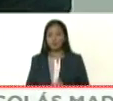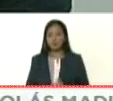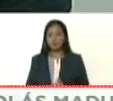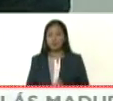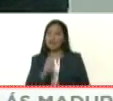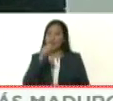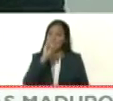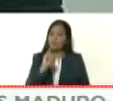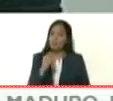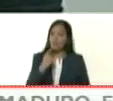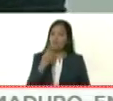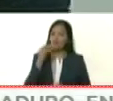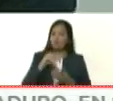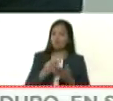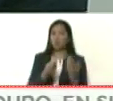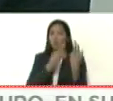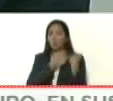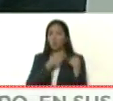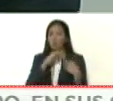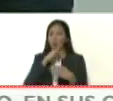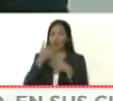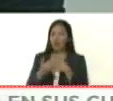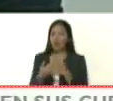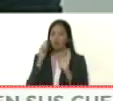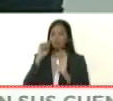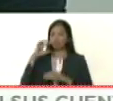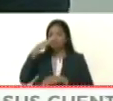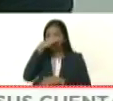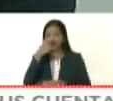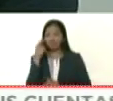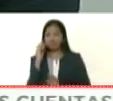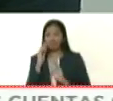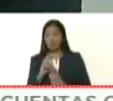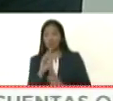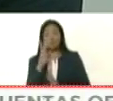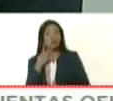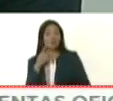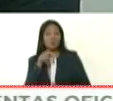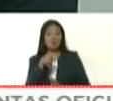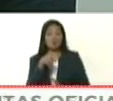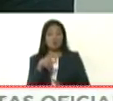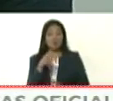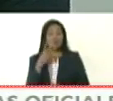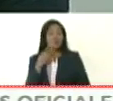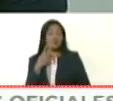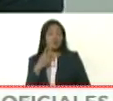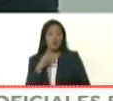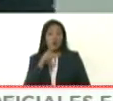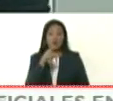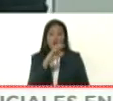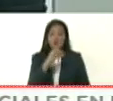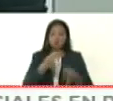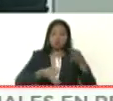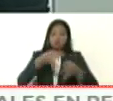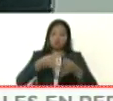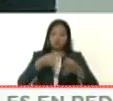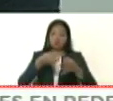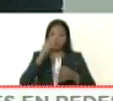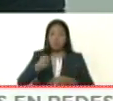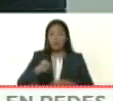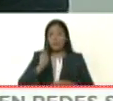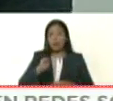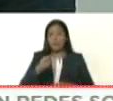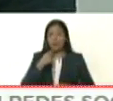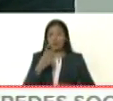estaba a cargo de esos planes terroristas. Resulta que cuando los tribunales libran